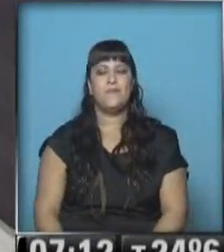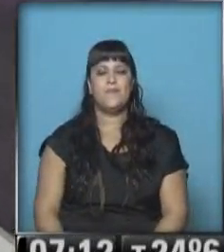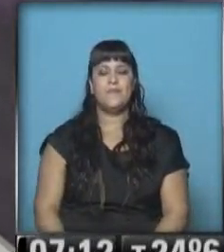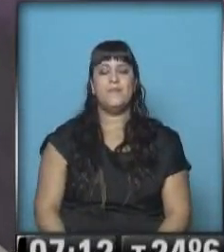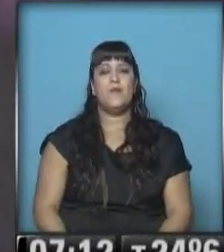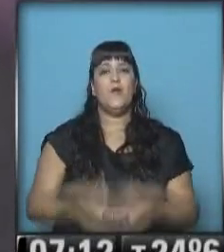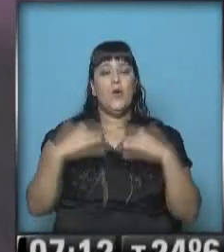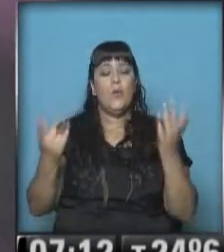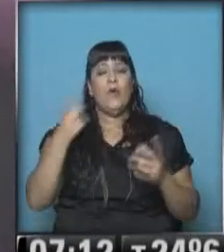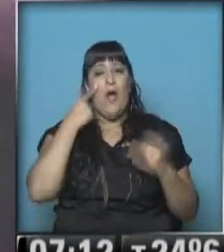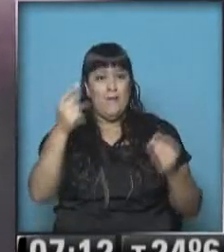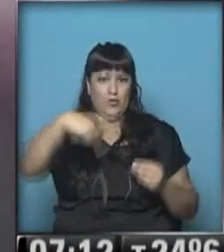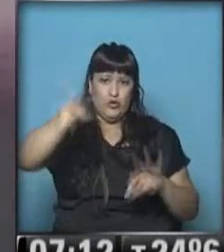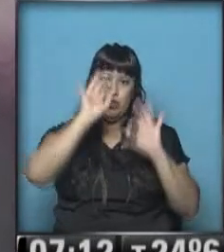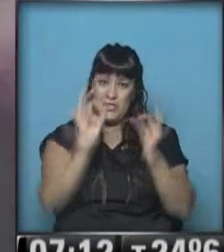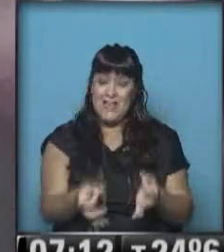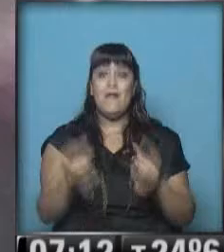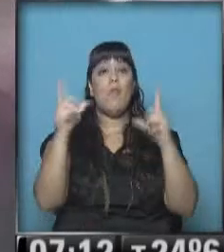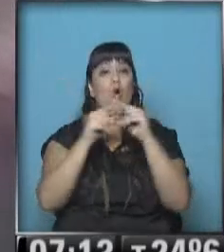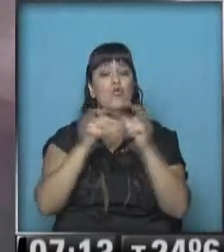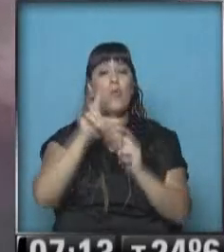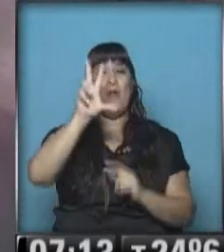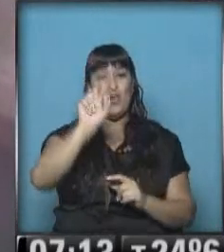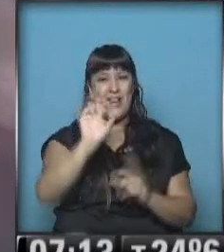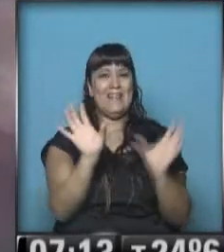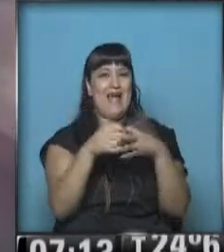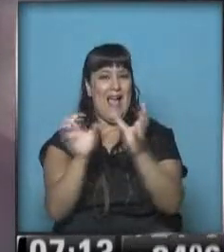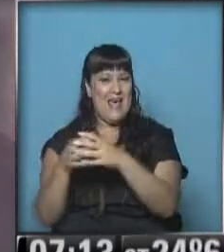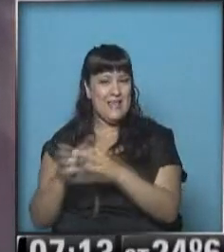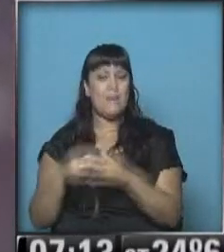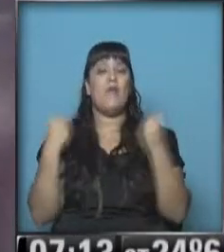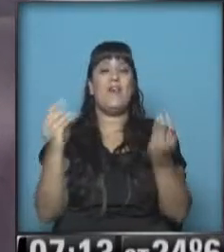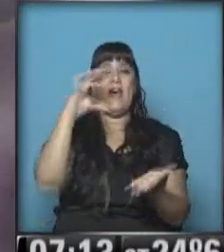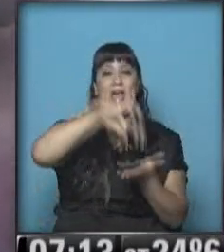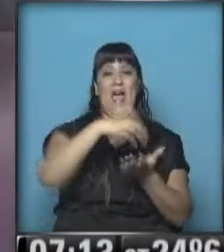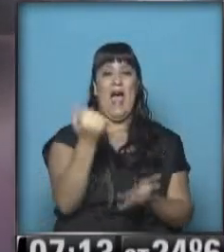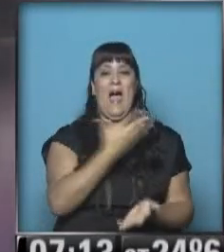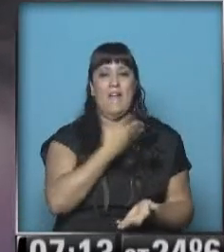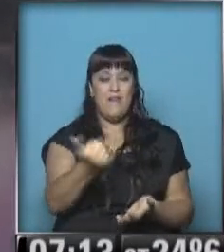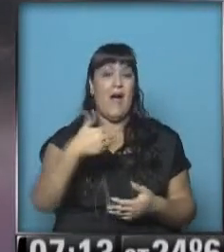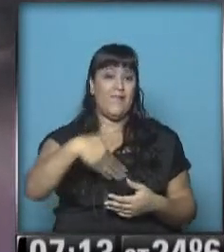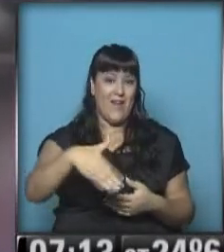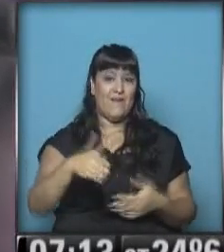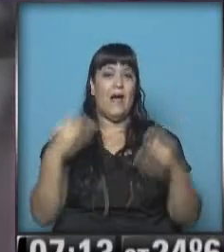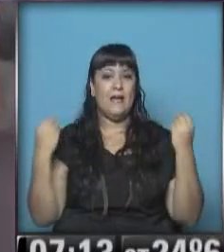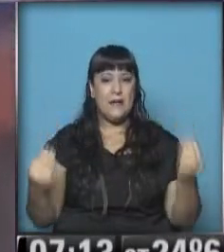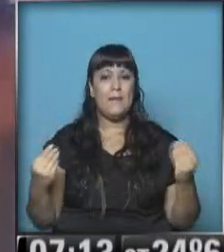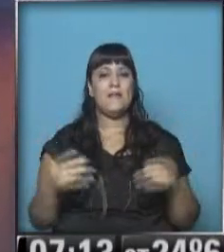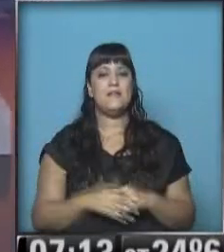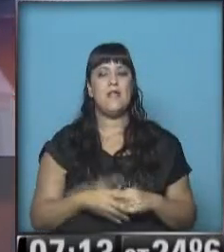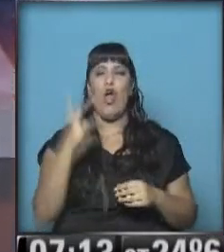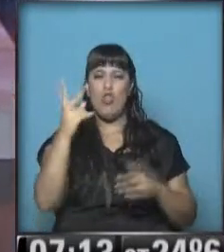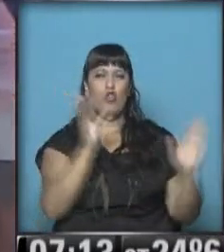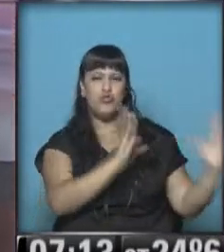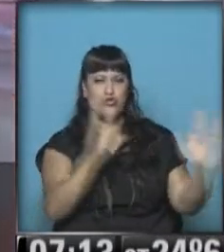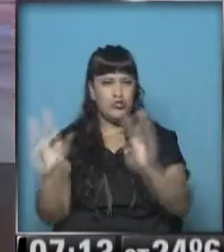Bueno, a ver, ya sabíamos el número de las 30 equipos, hablamos de la AFA, hablamos de lo que se viene. ¿Y ahora qué se va a dar? Como en dos